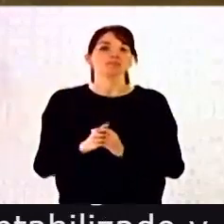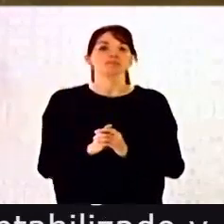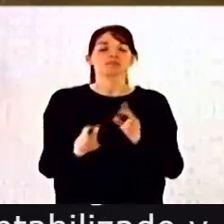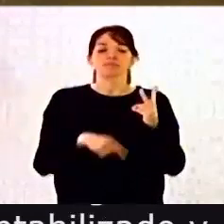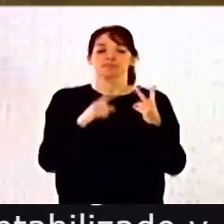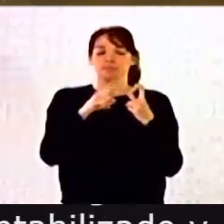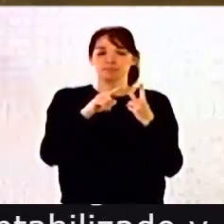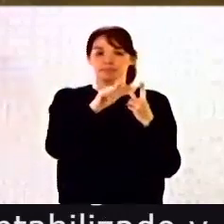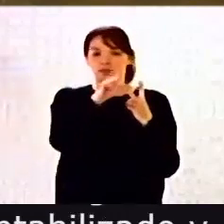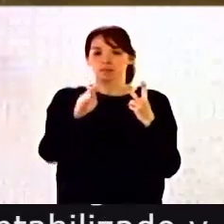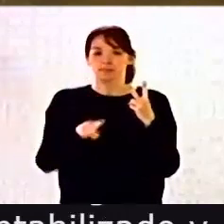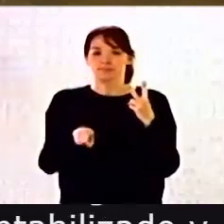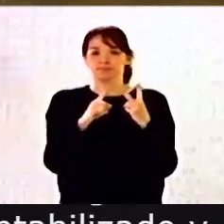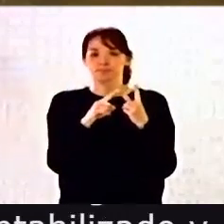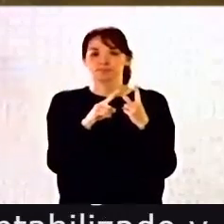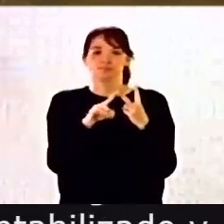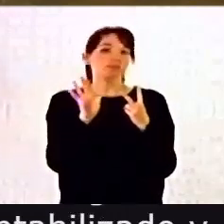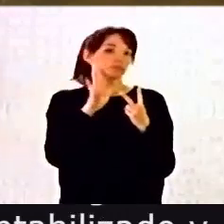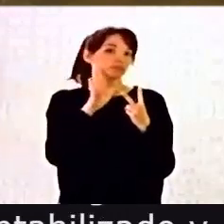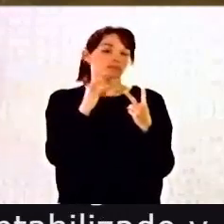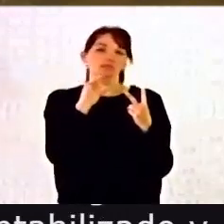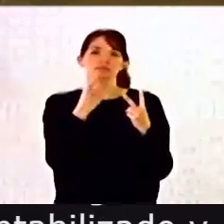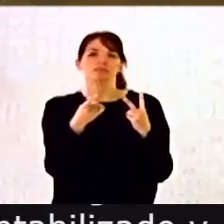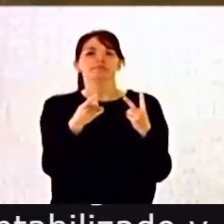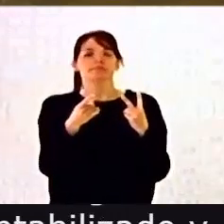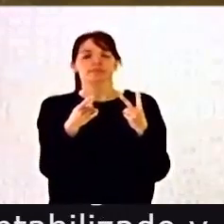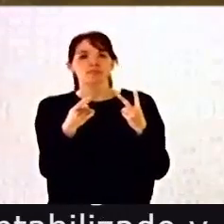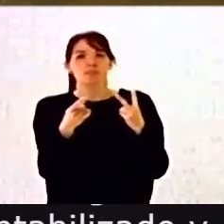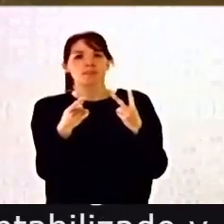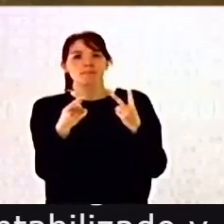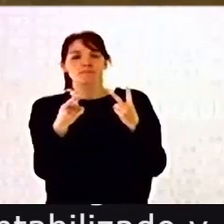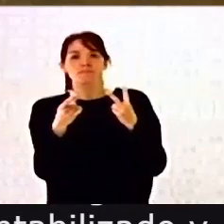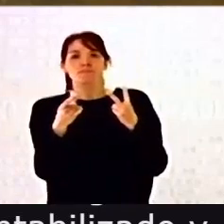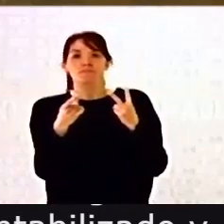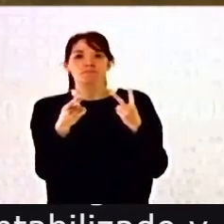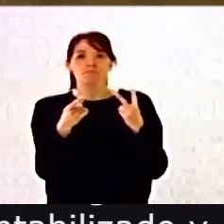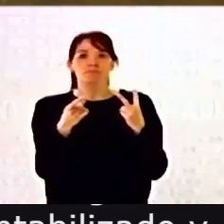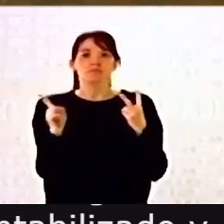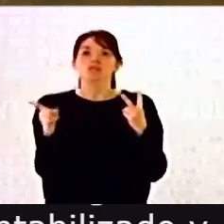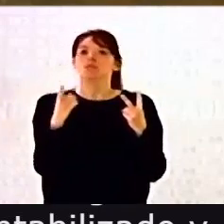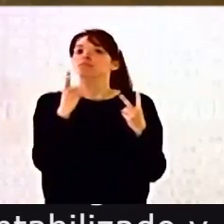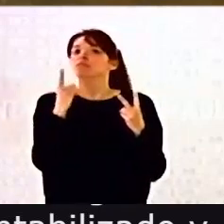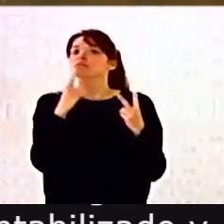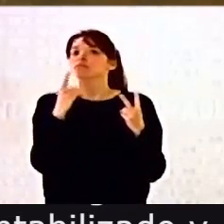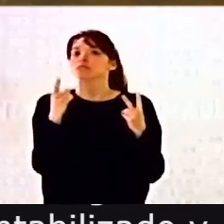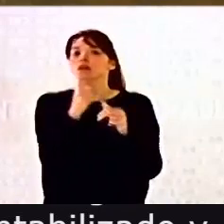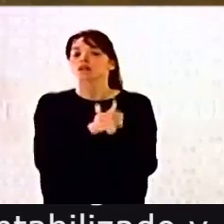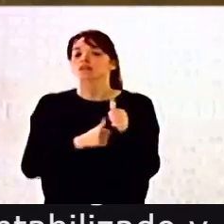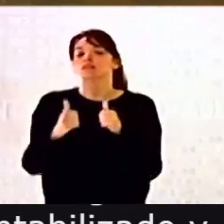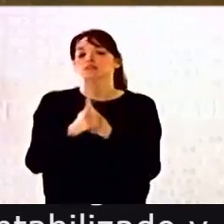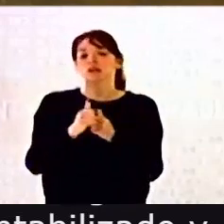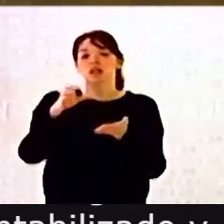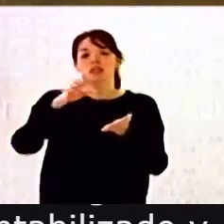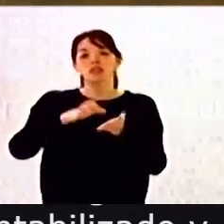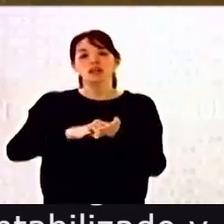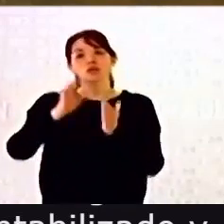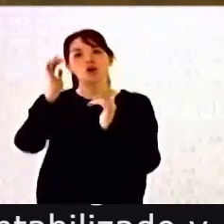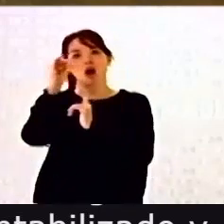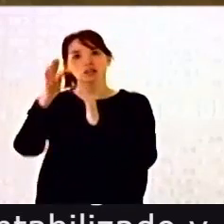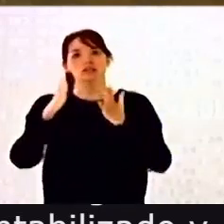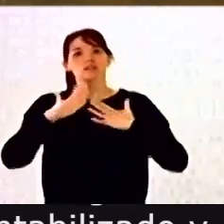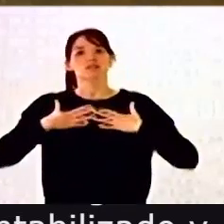lugar, decía antes que rompía una lanza por la atención primaria de salud de nuestra comunidad autónoma y la